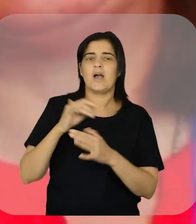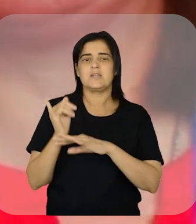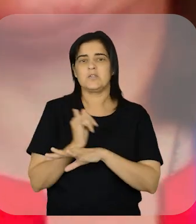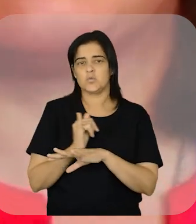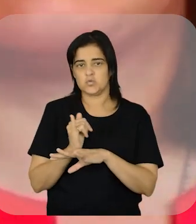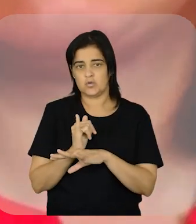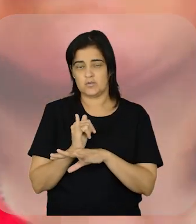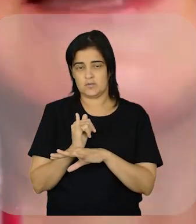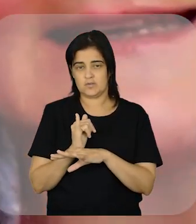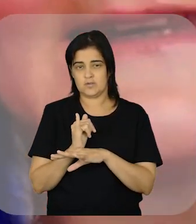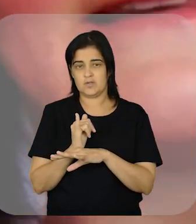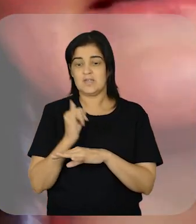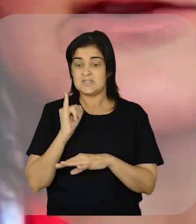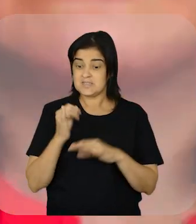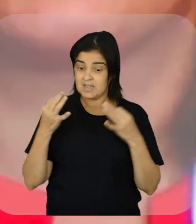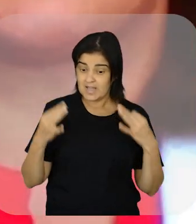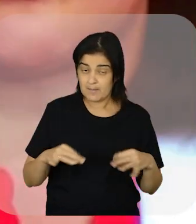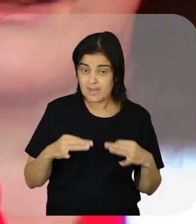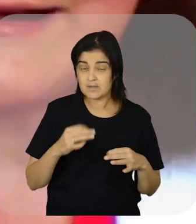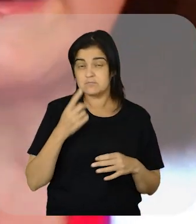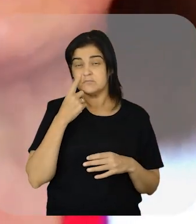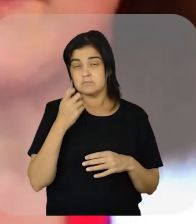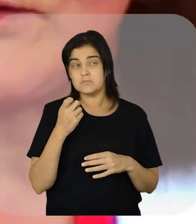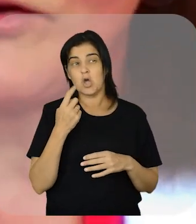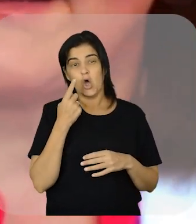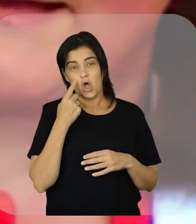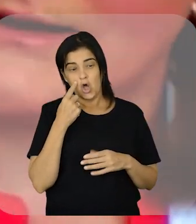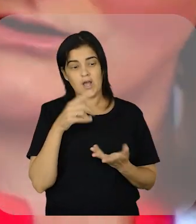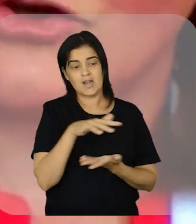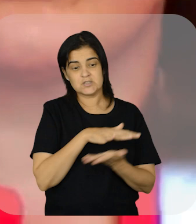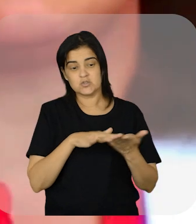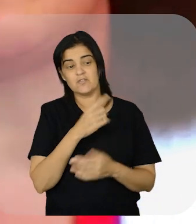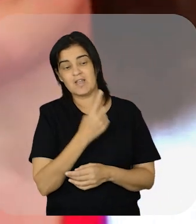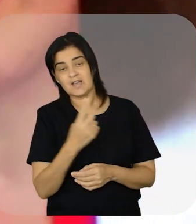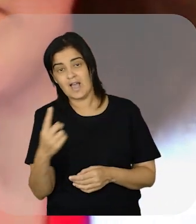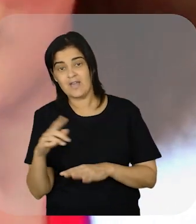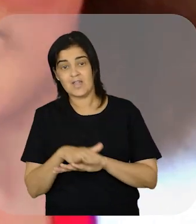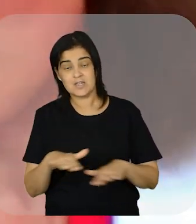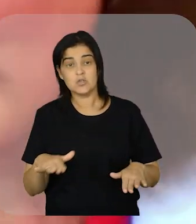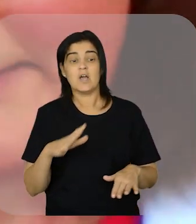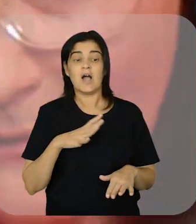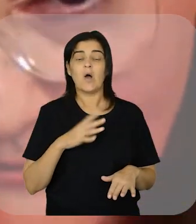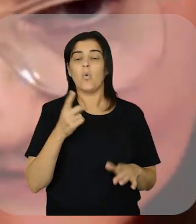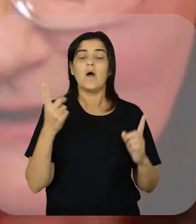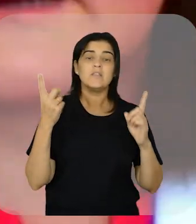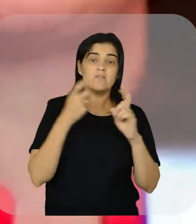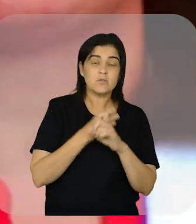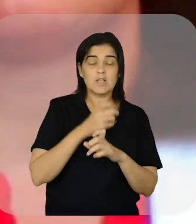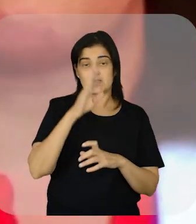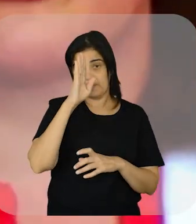sea, está bien identificar y conocer la situación de cada niño, y si un niño tiene una dificultad